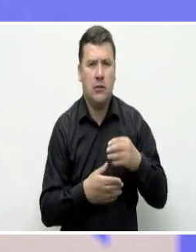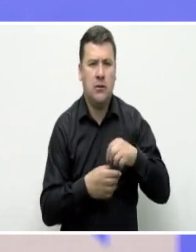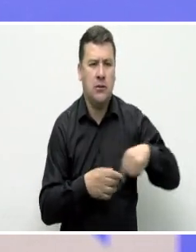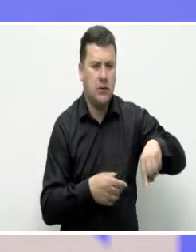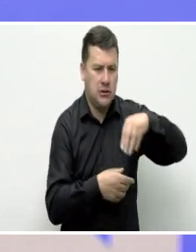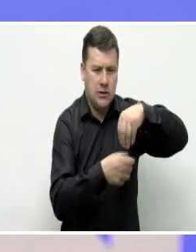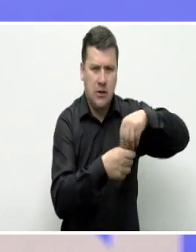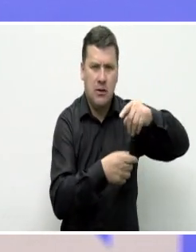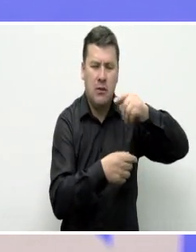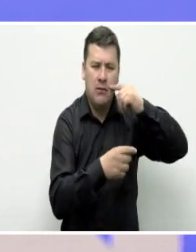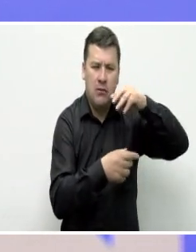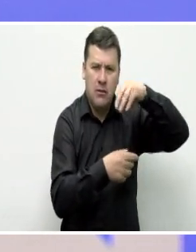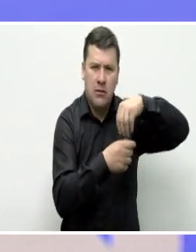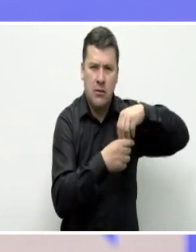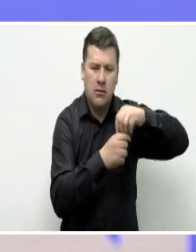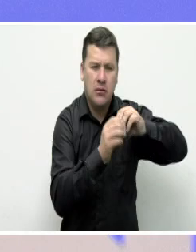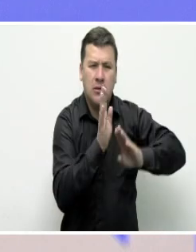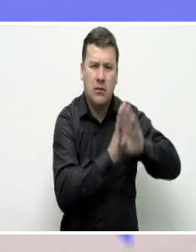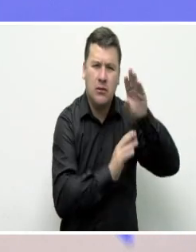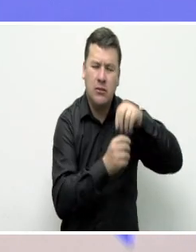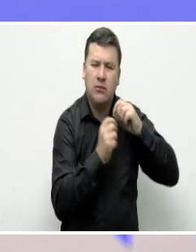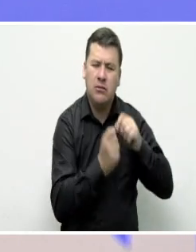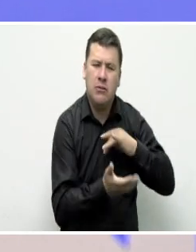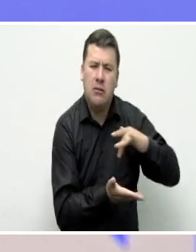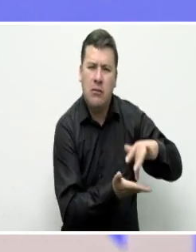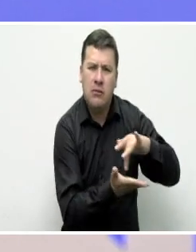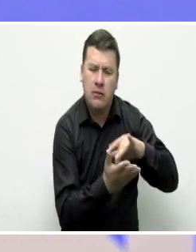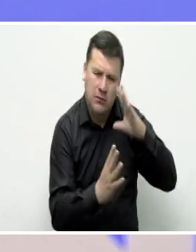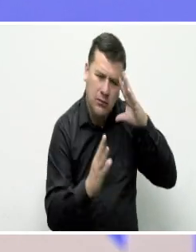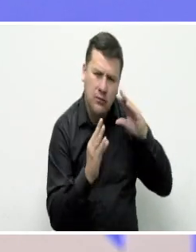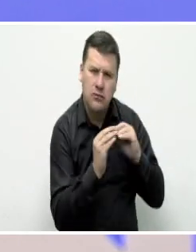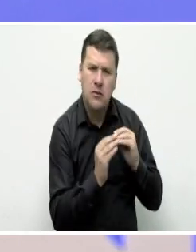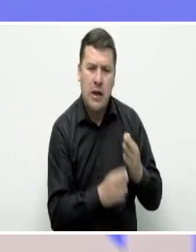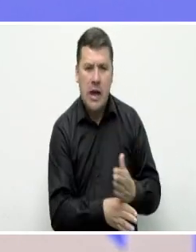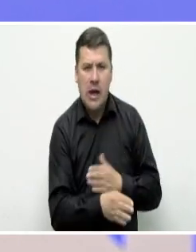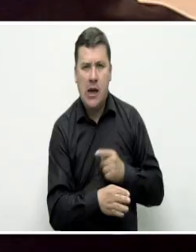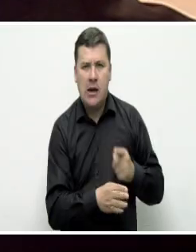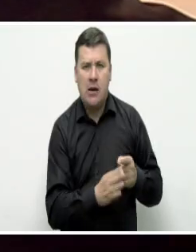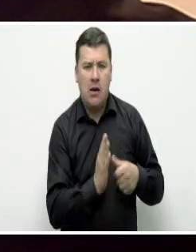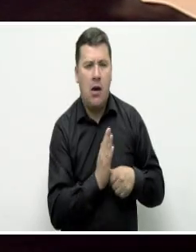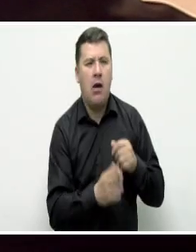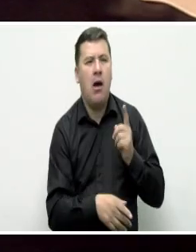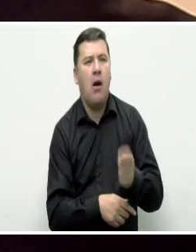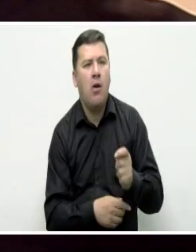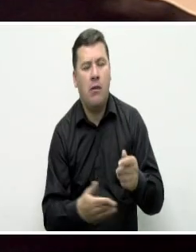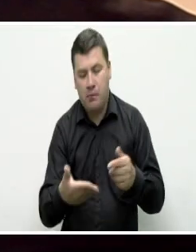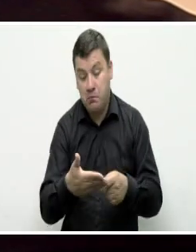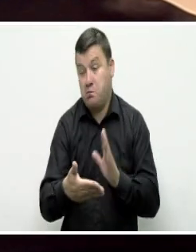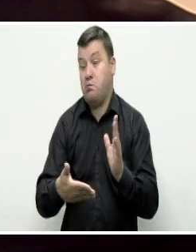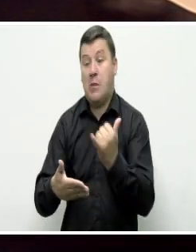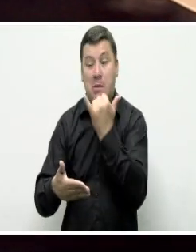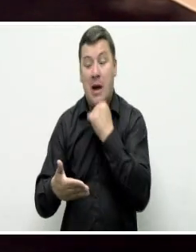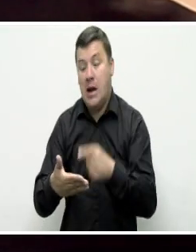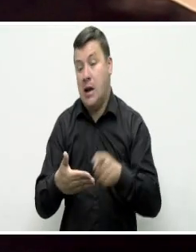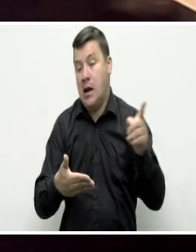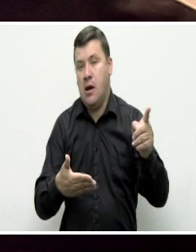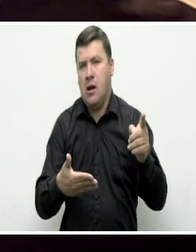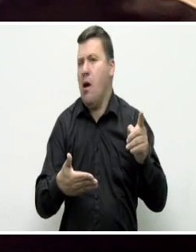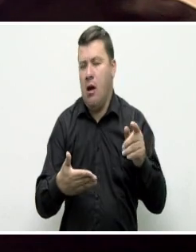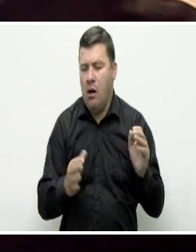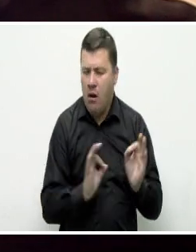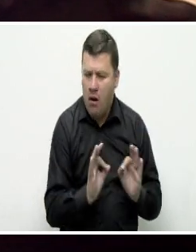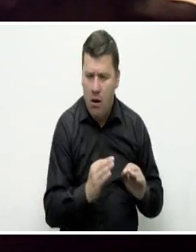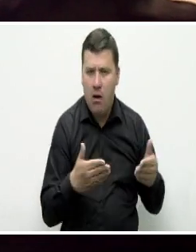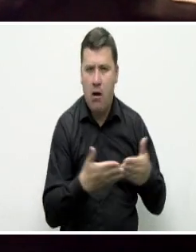cesantías, hemos desarrollado acciones particulares y concretas para evitar esa litigiosidad al interior de la entidad.